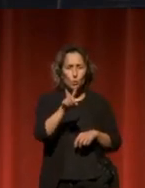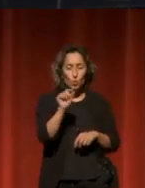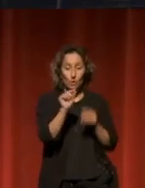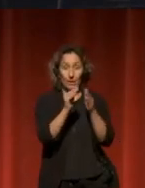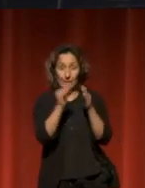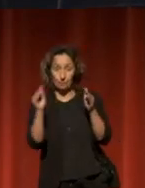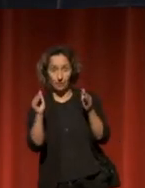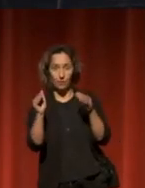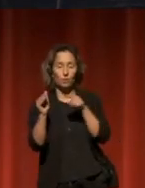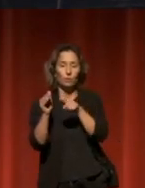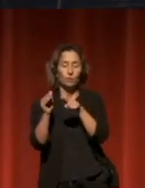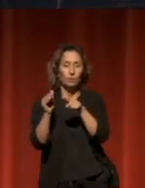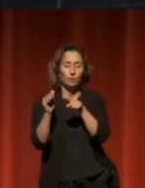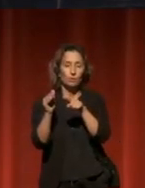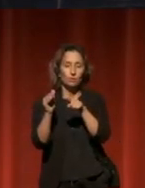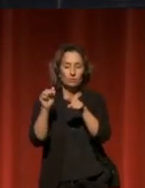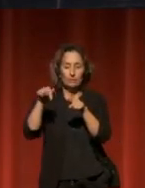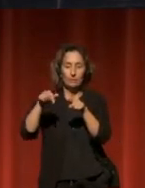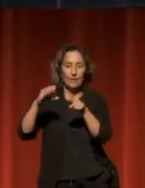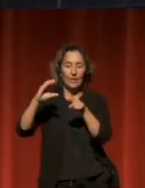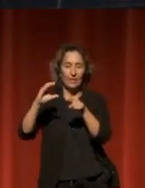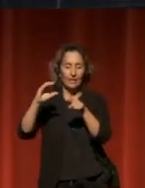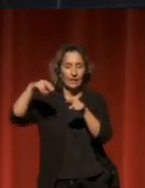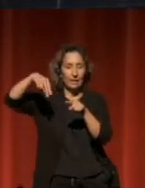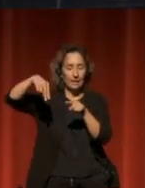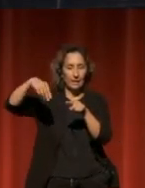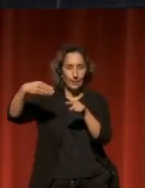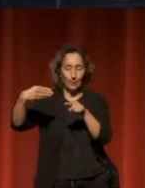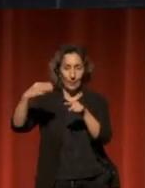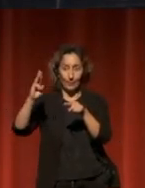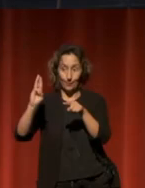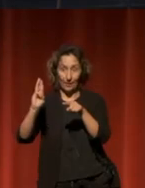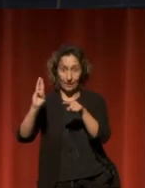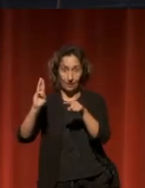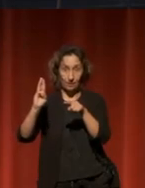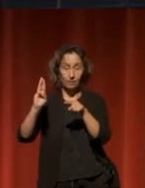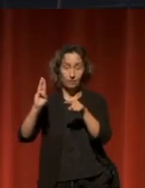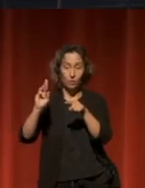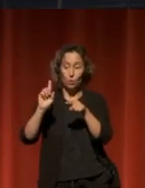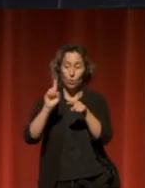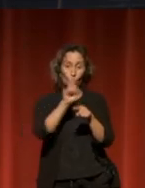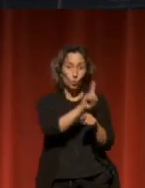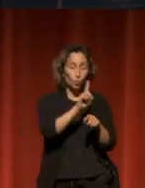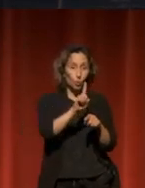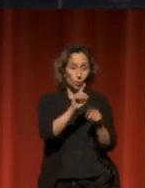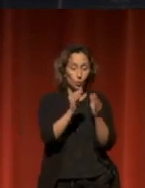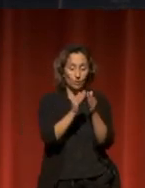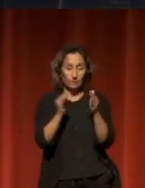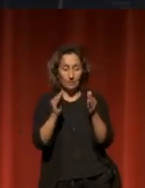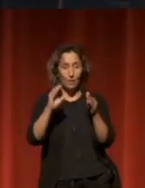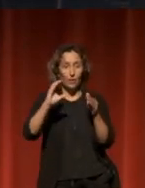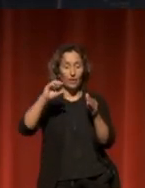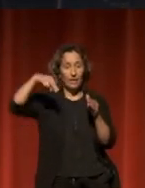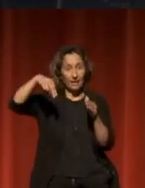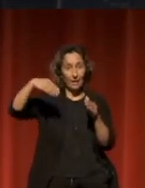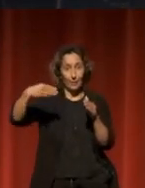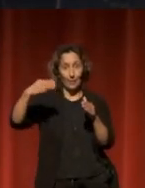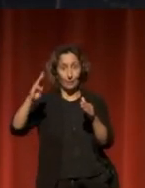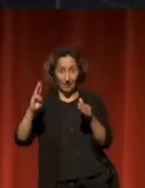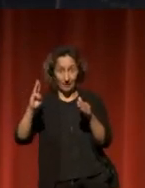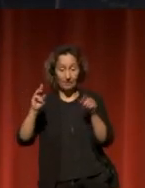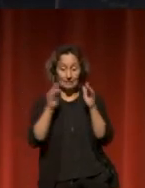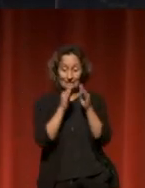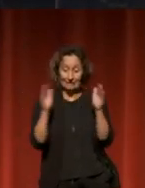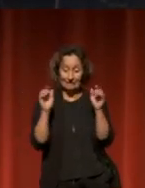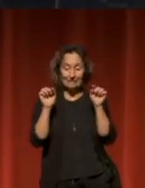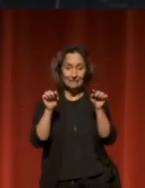espacio, y las siglas del Congreso, CNBP, 1-1, CNBP, lo que vamos a conseguir es